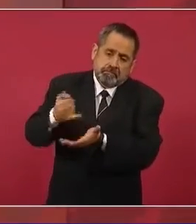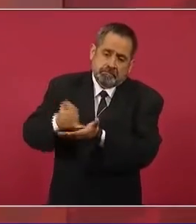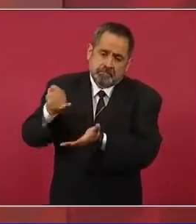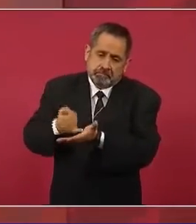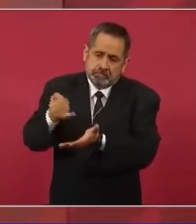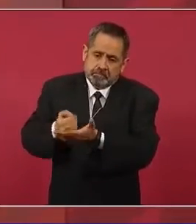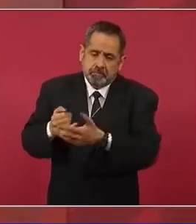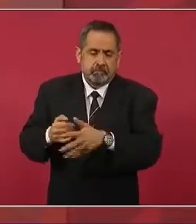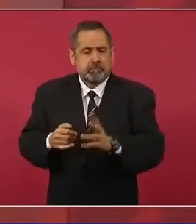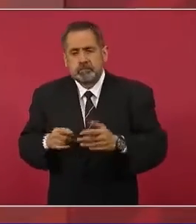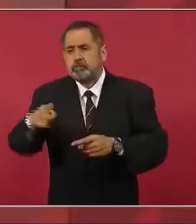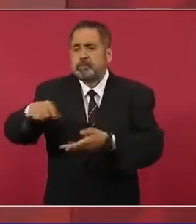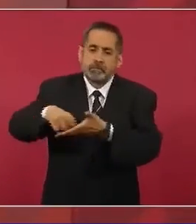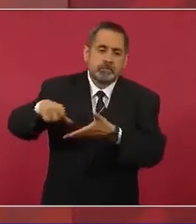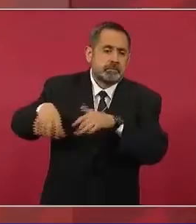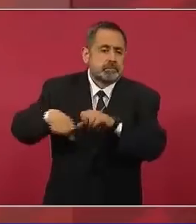los consumidores